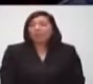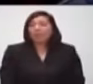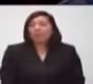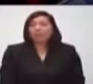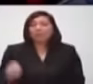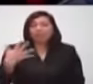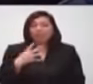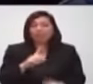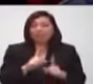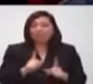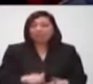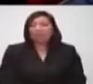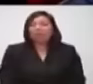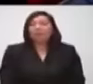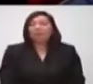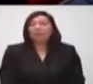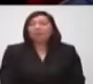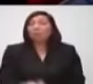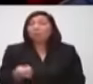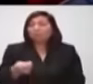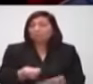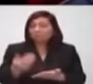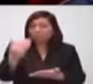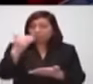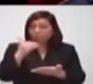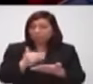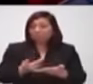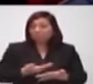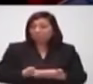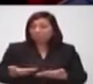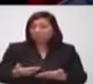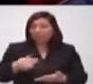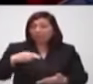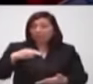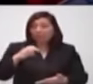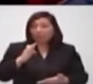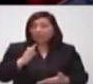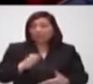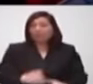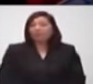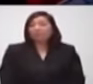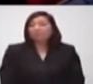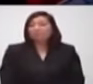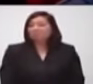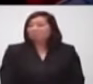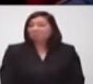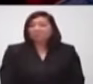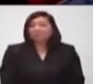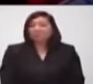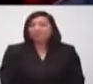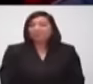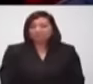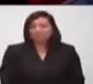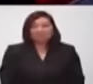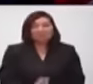Y cinco, ¿las adendas que usted suscribió fueron remitidas al MEF, al Ministerio de Economía y Finanzas, puntualmente?